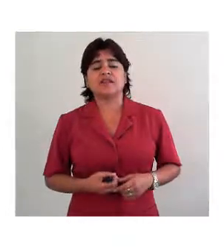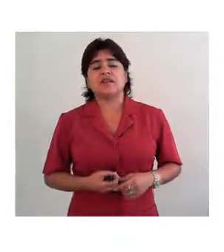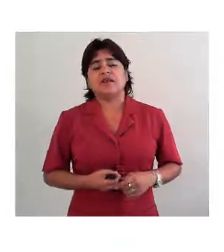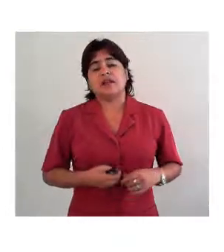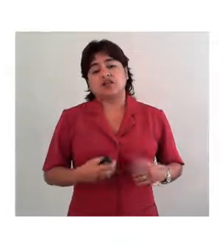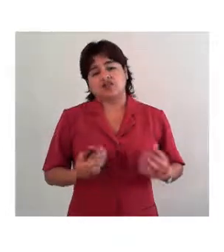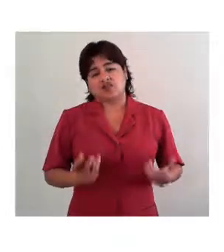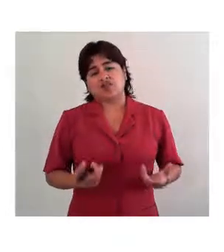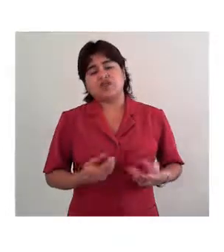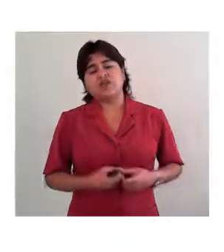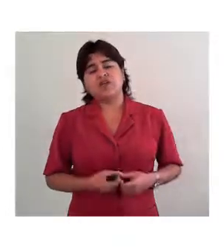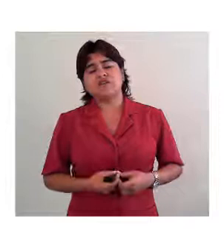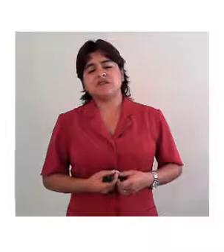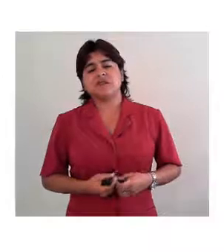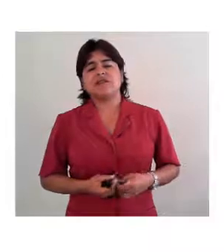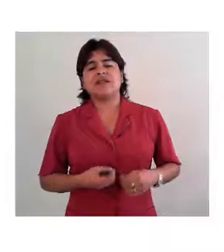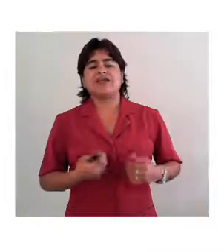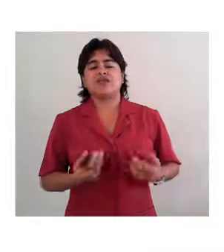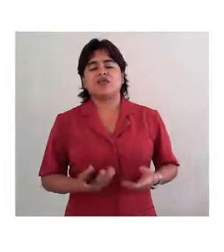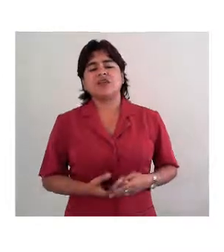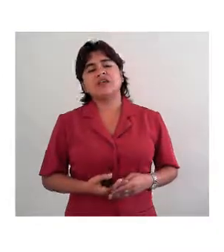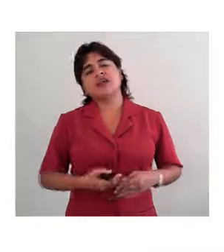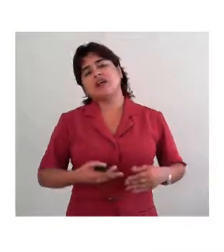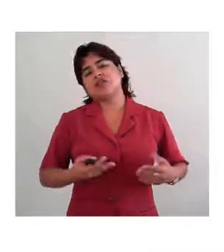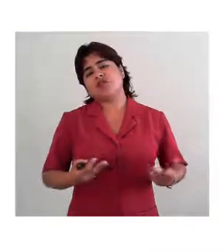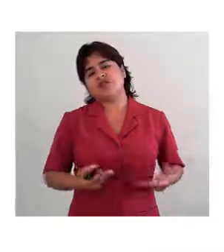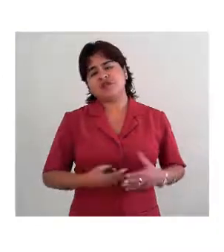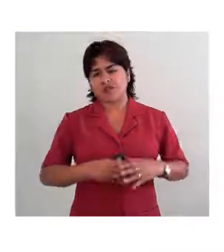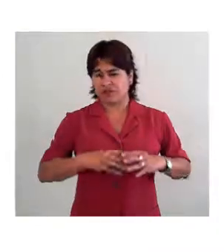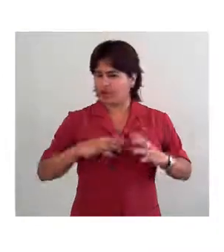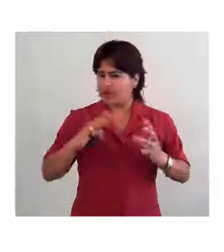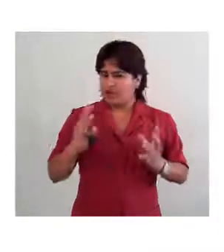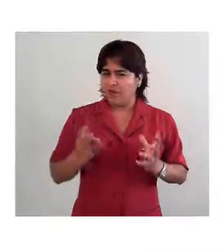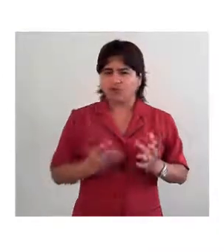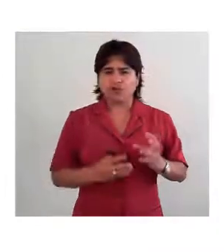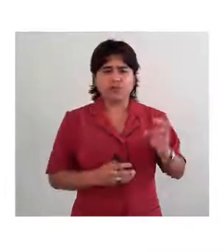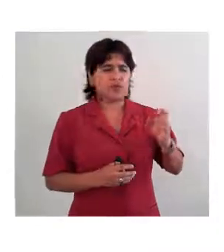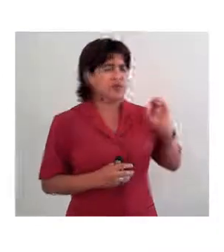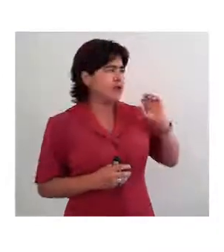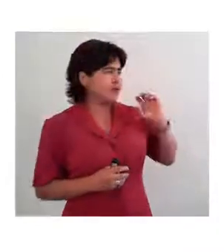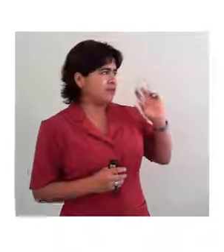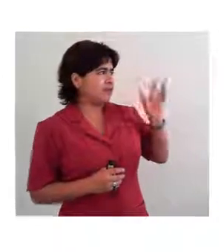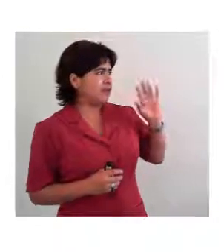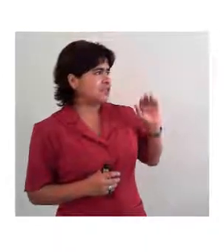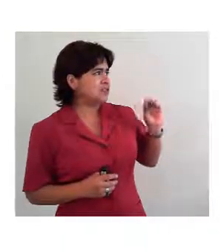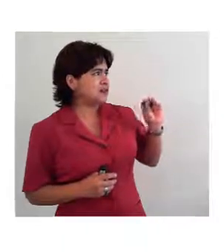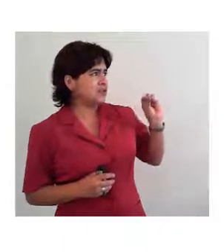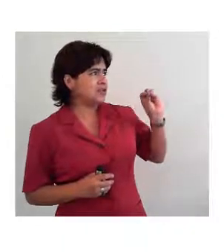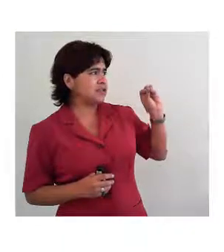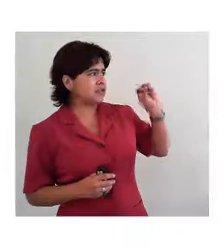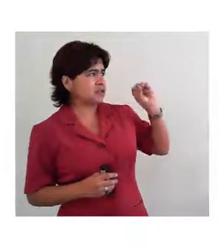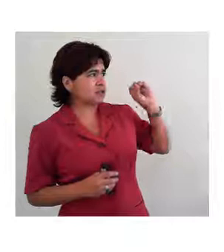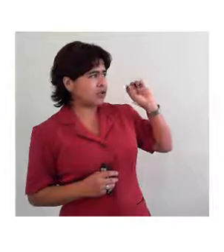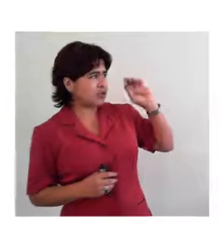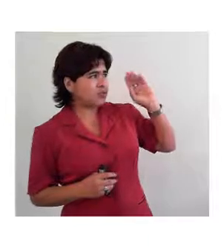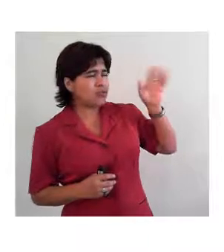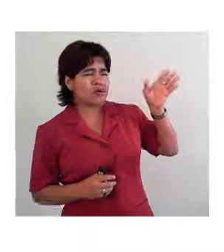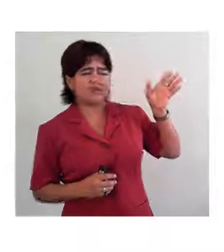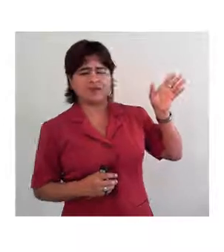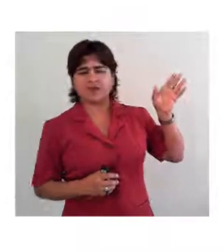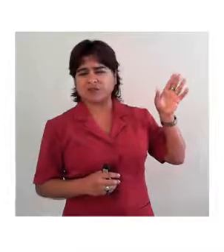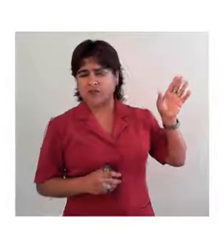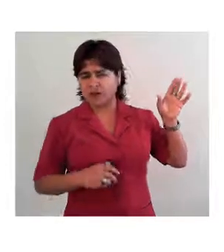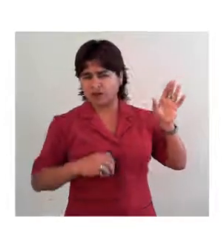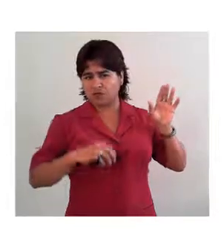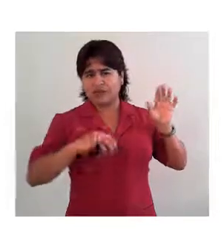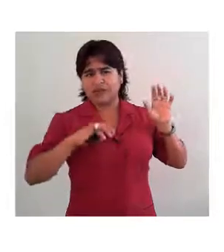sociedad, la sociología misma, ¿no? La etnología, la geografía, o sea, nosotros podemos ver a través de las imágenes lo que nos